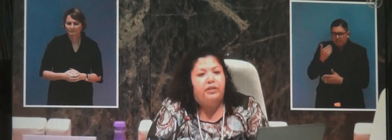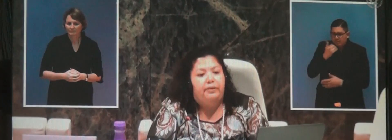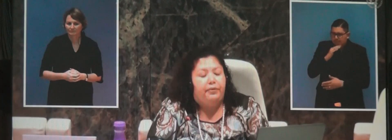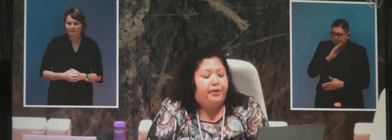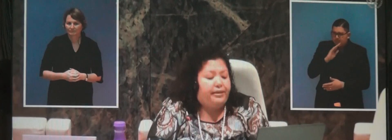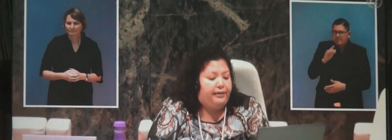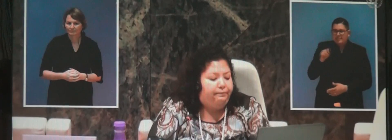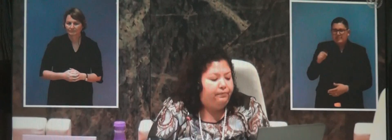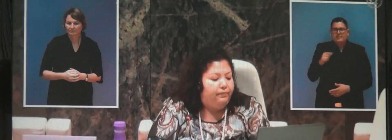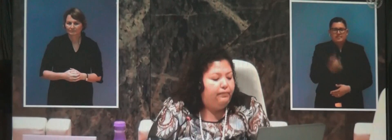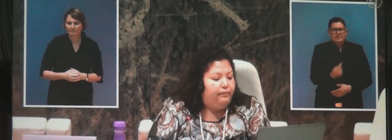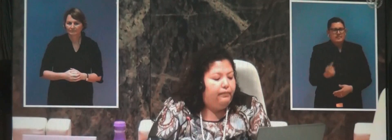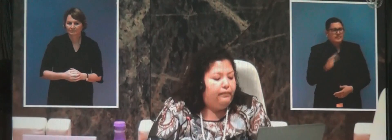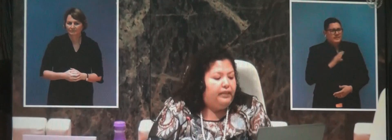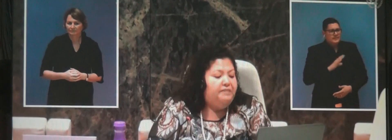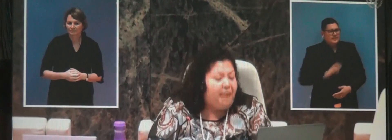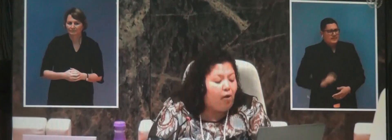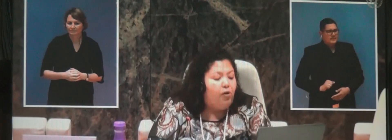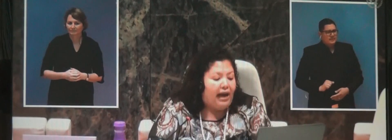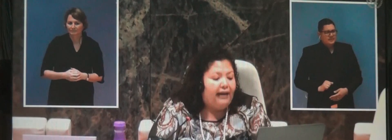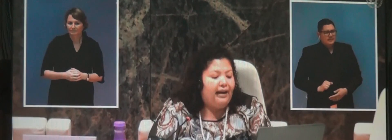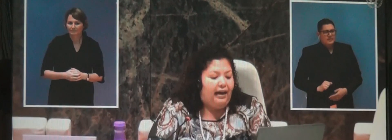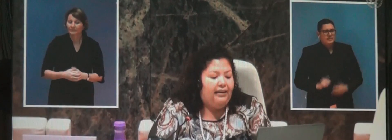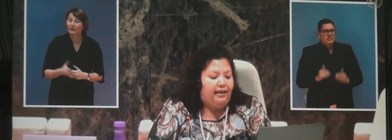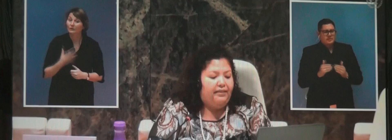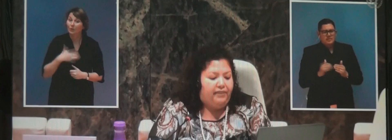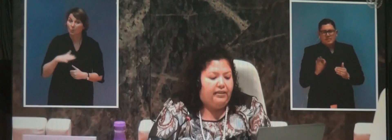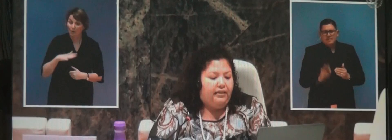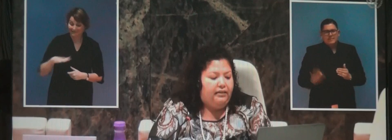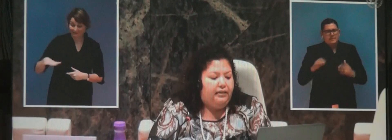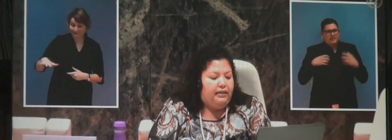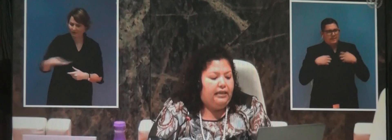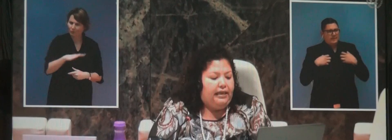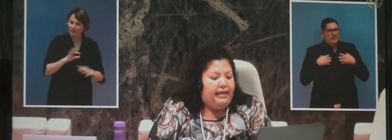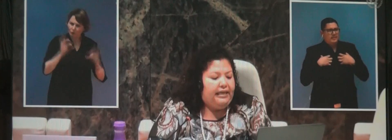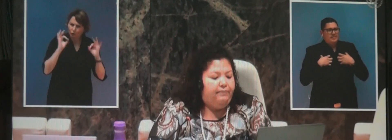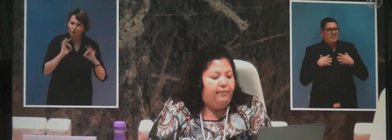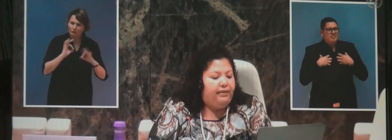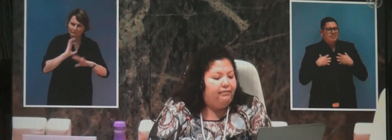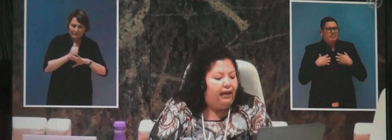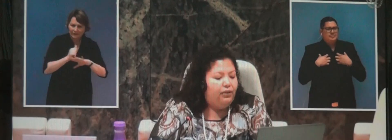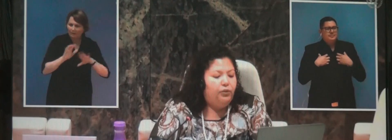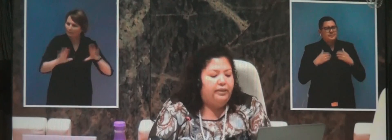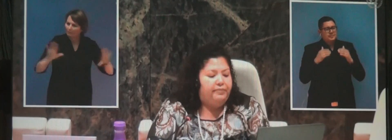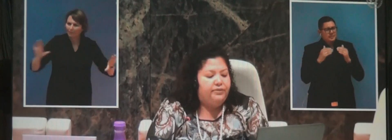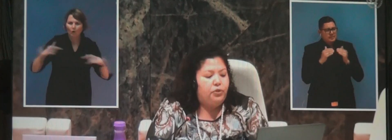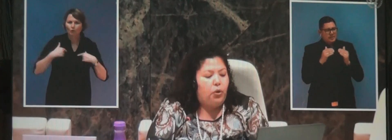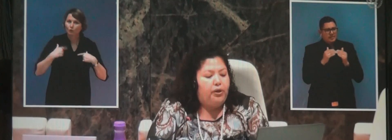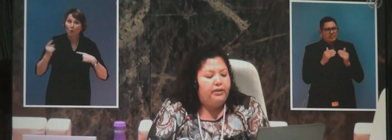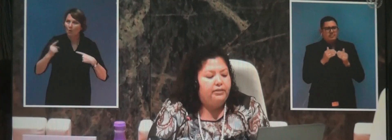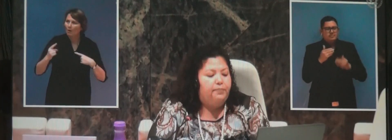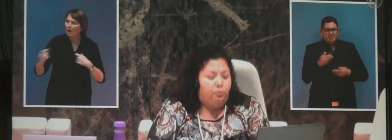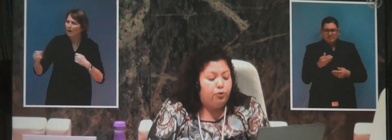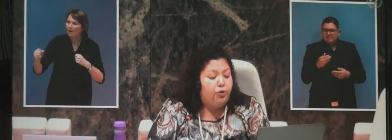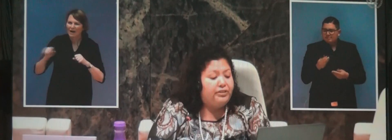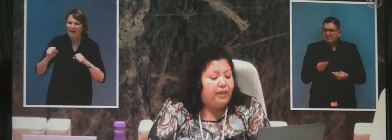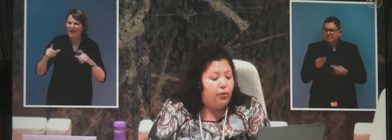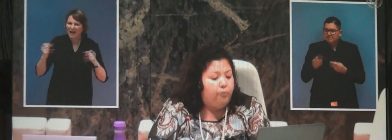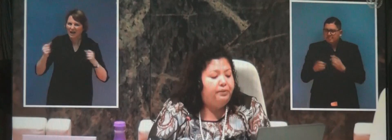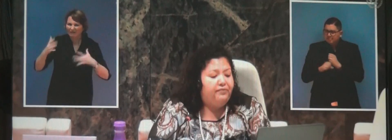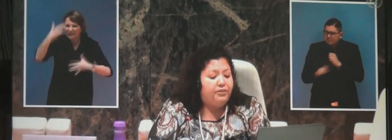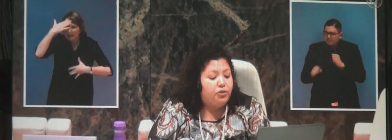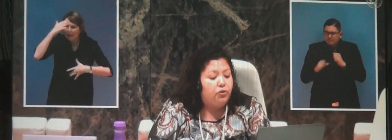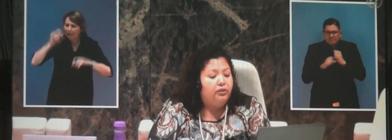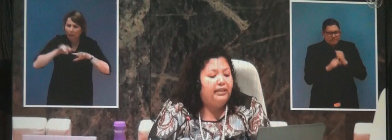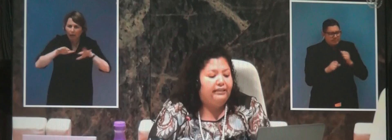población salvadoreña y mejorar la calidad de vida, implementando intervenciones de promoción de